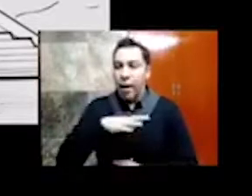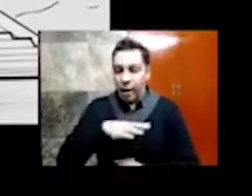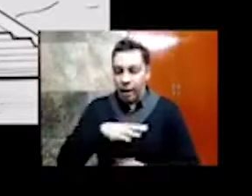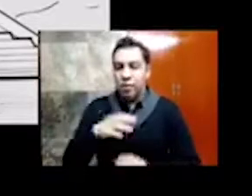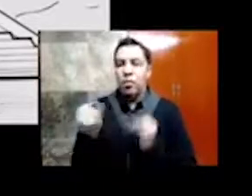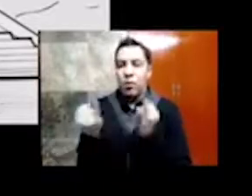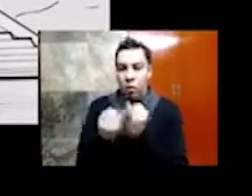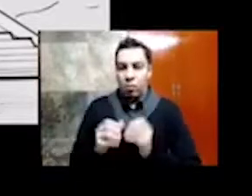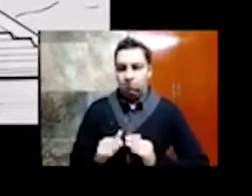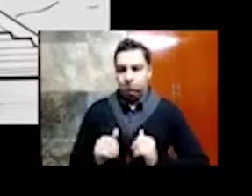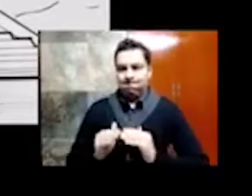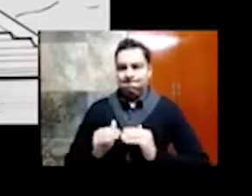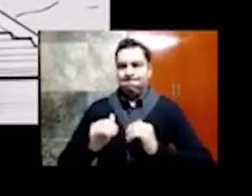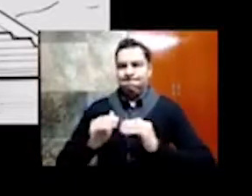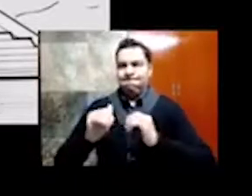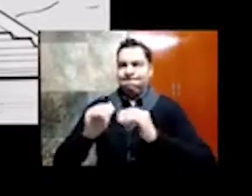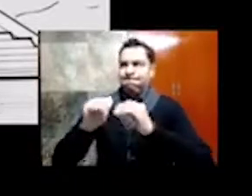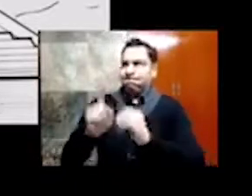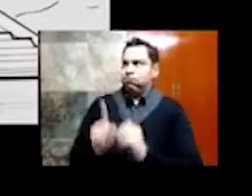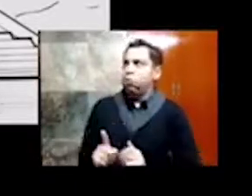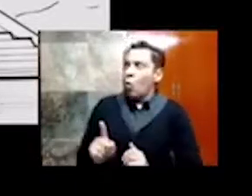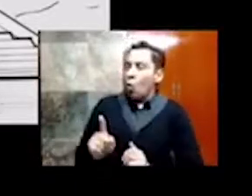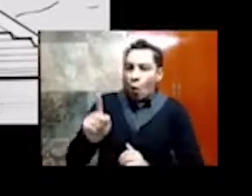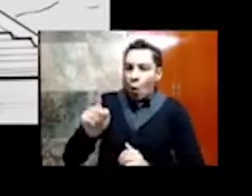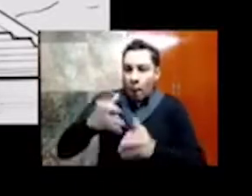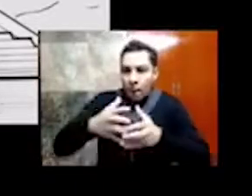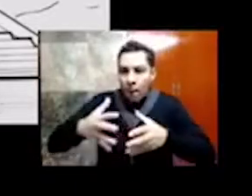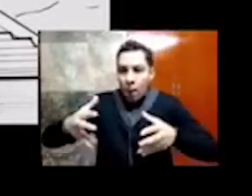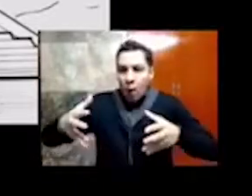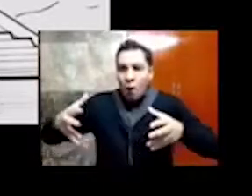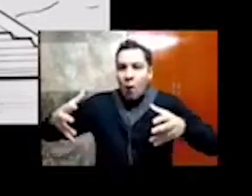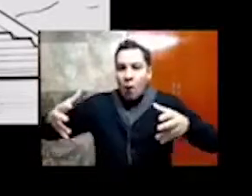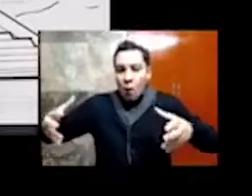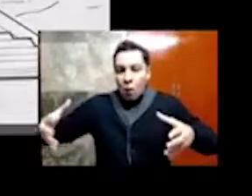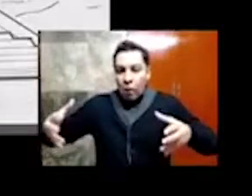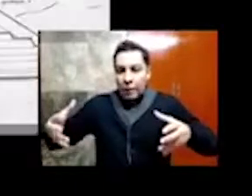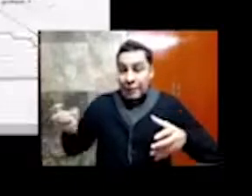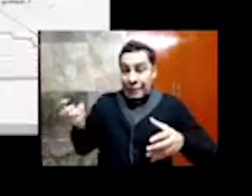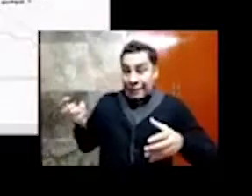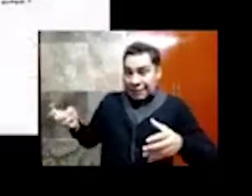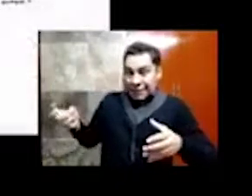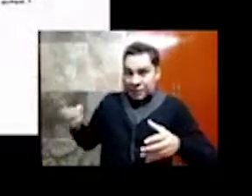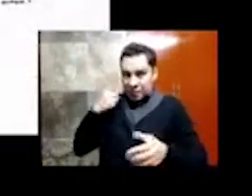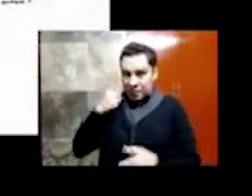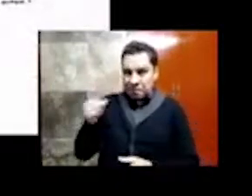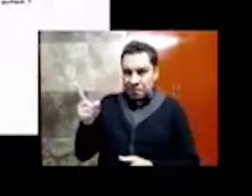izquierdo, abajo, tenemos el basamento de Cholula en su última época, que